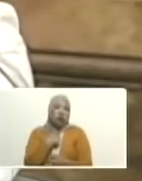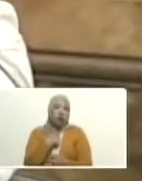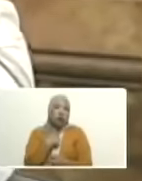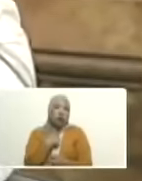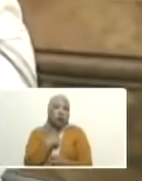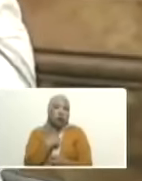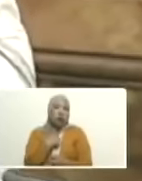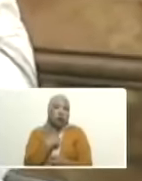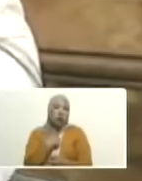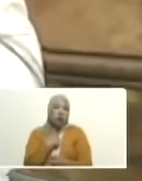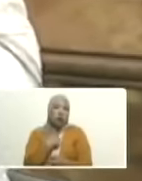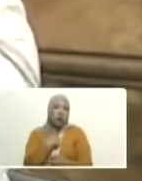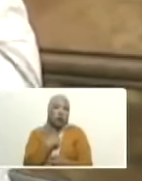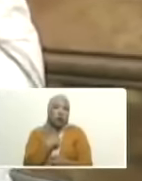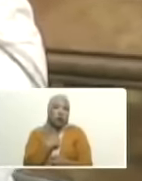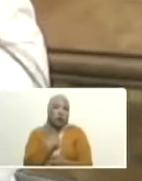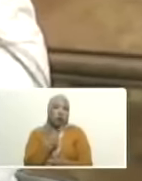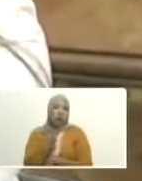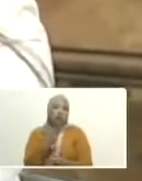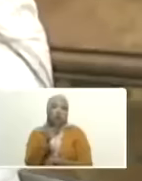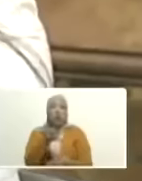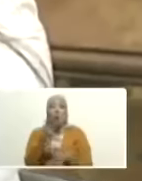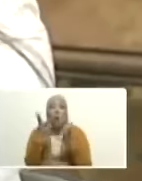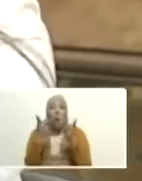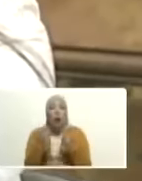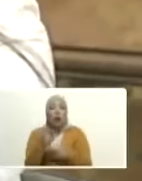Jennifer? Genesis.